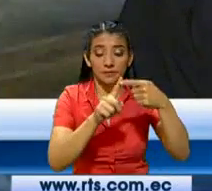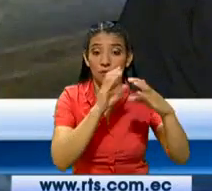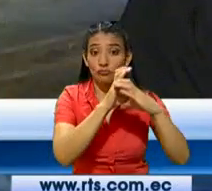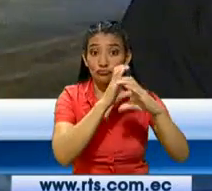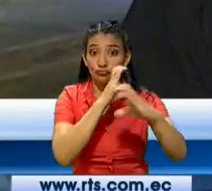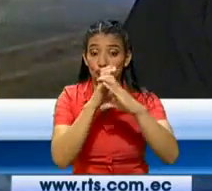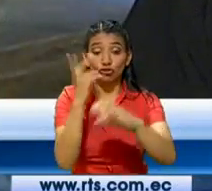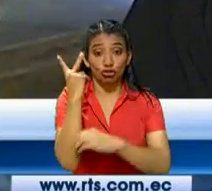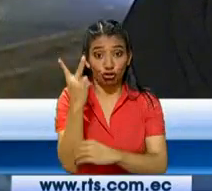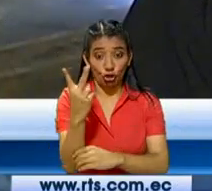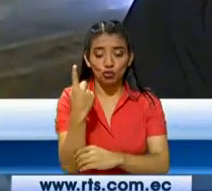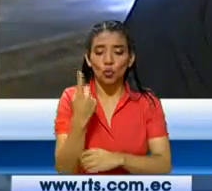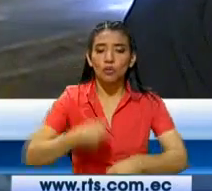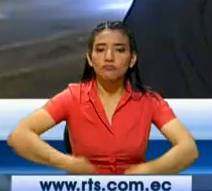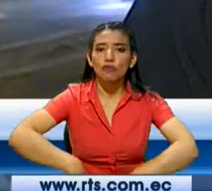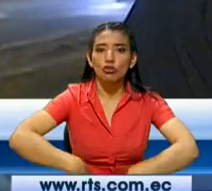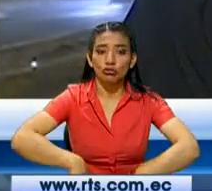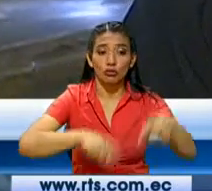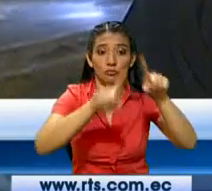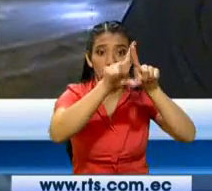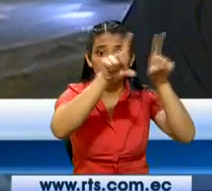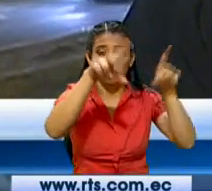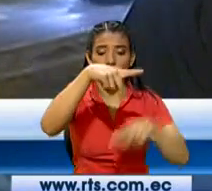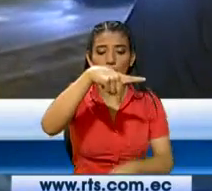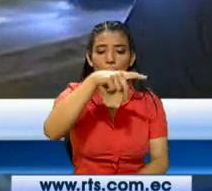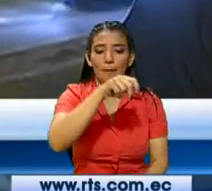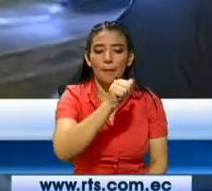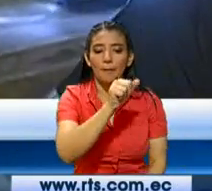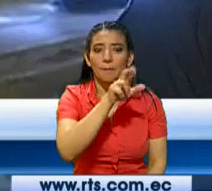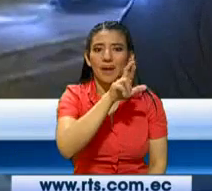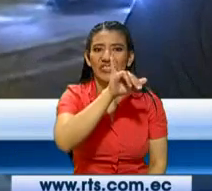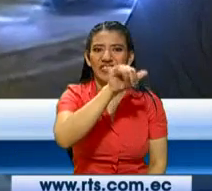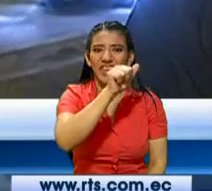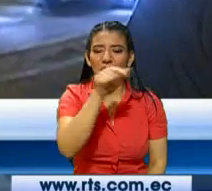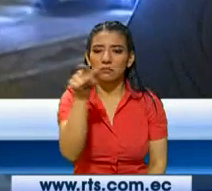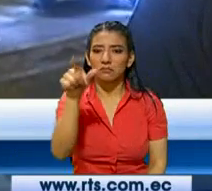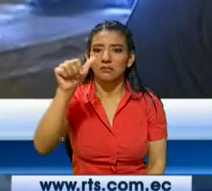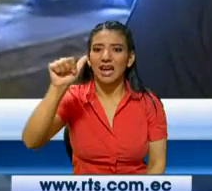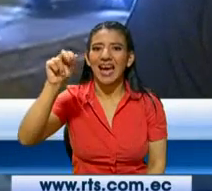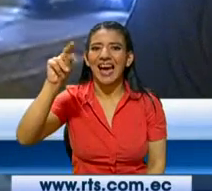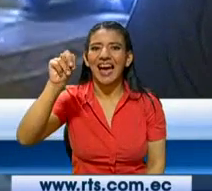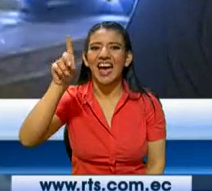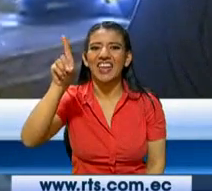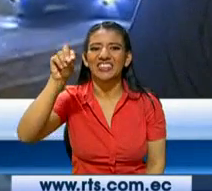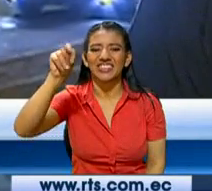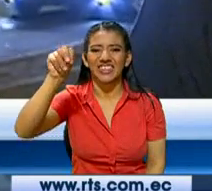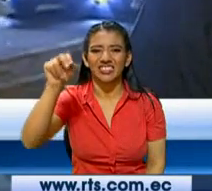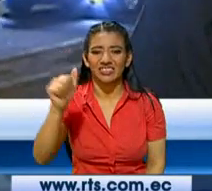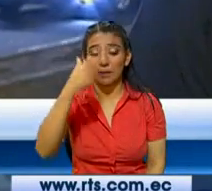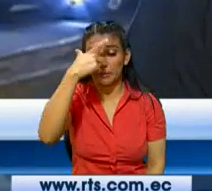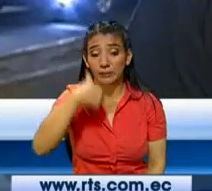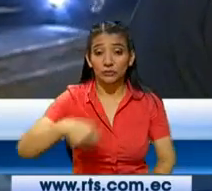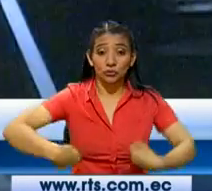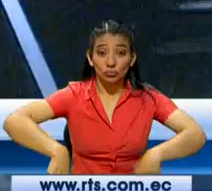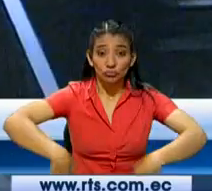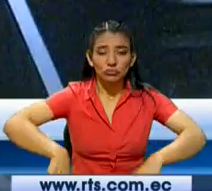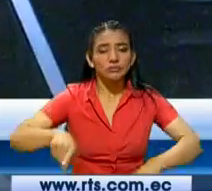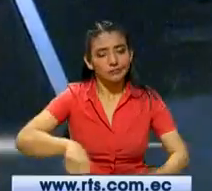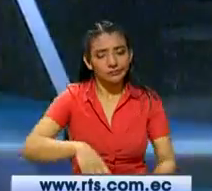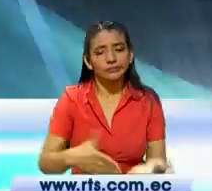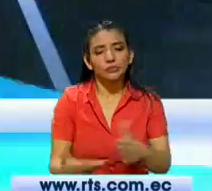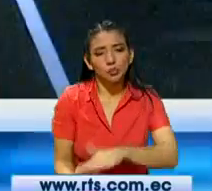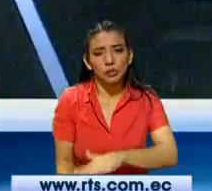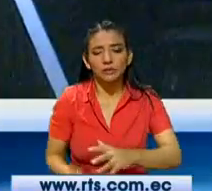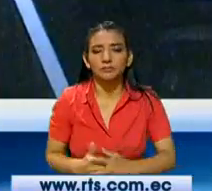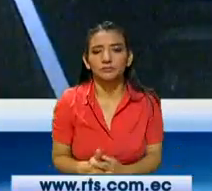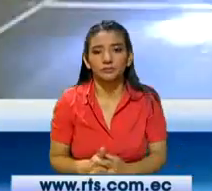y dos buses, uno de la cooperativa Patria y uno de la cooperativa Trasandina. Lamentamos el fallecimiento del conductor de la motocicleta. Uno de los